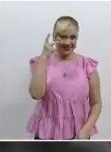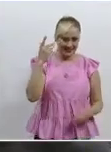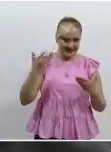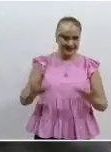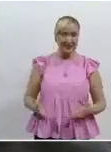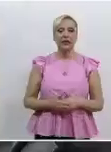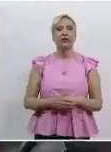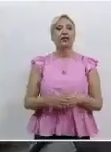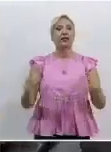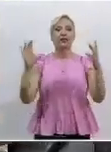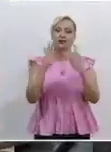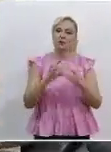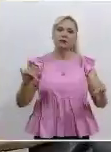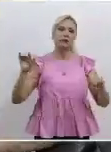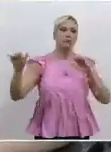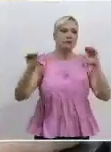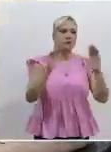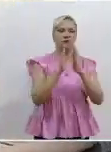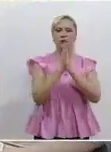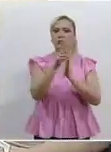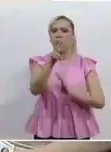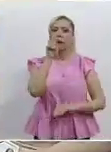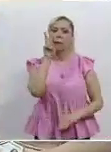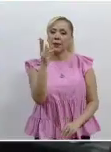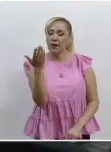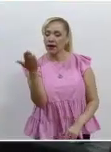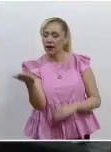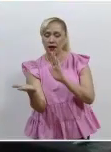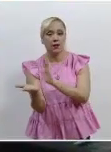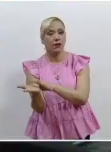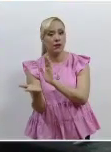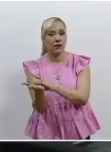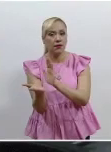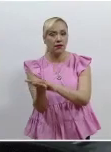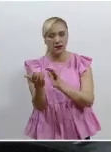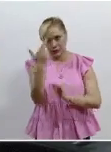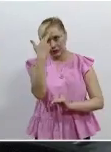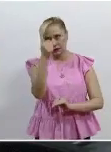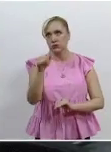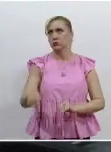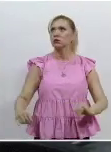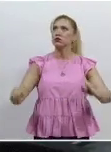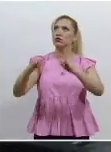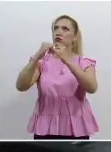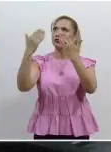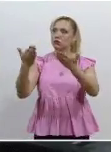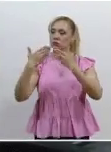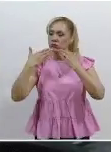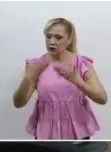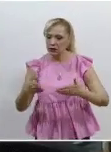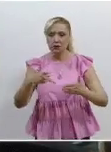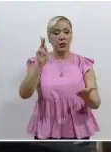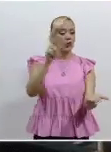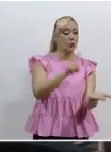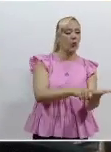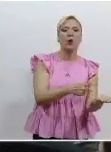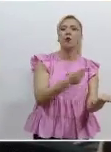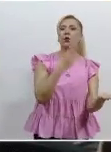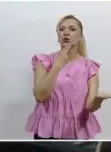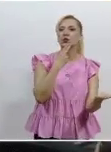Piña Hernández, llamó a distinguir entre la legitimación que necesitan las instituciones frente a su uso para